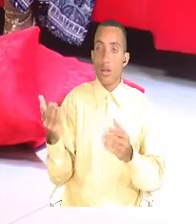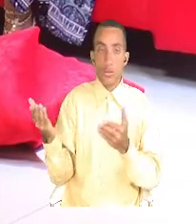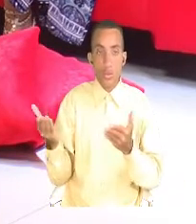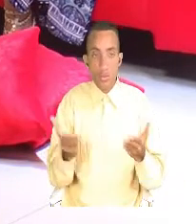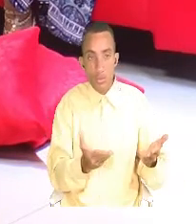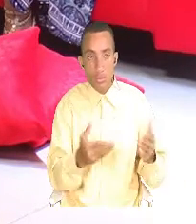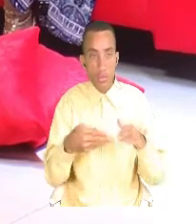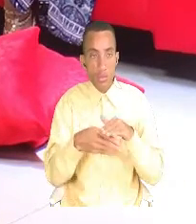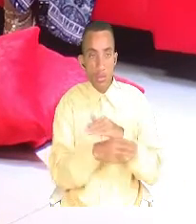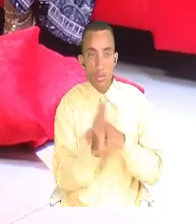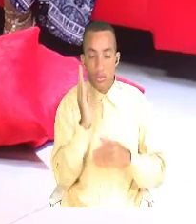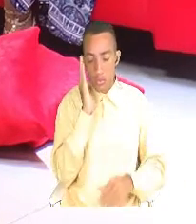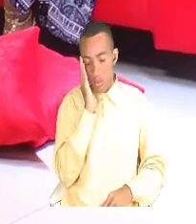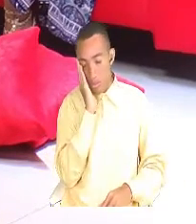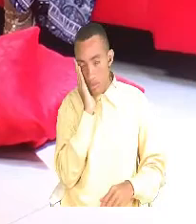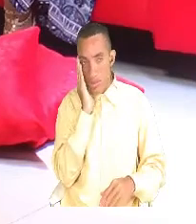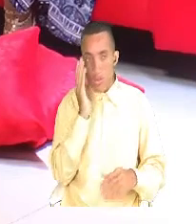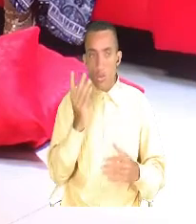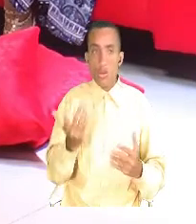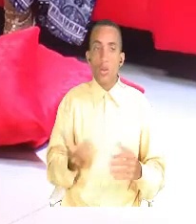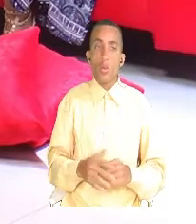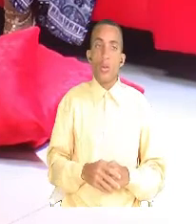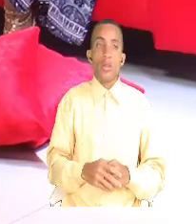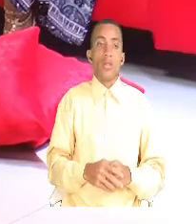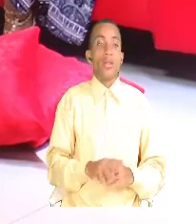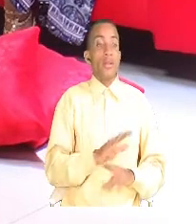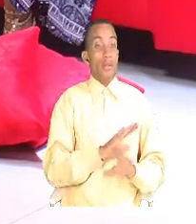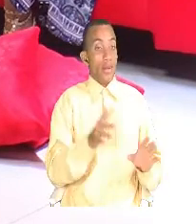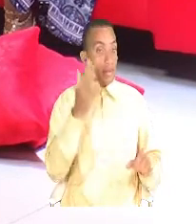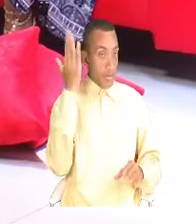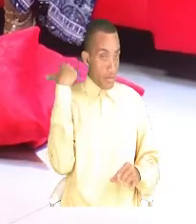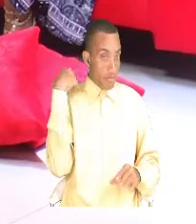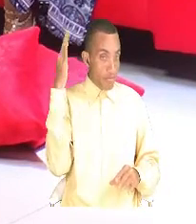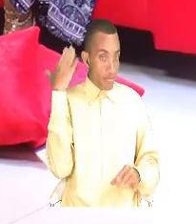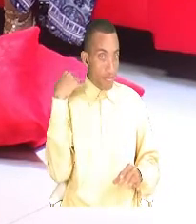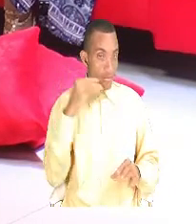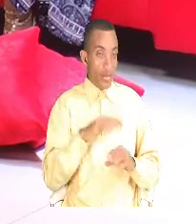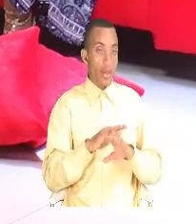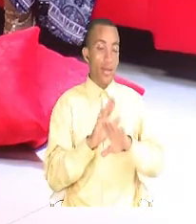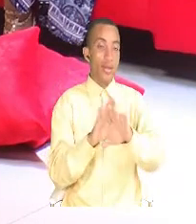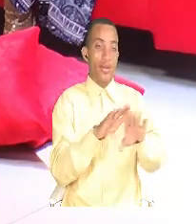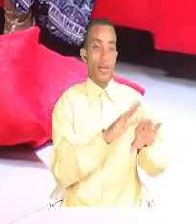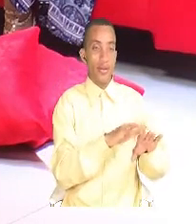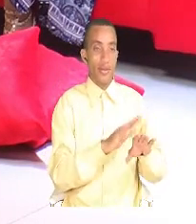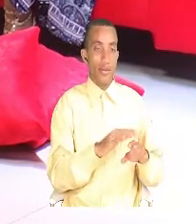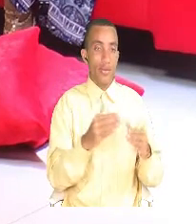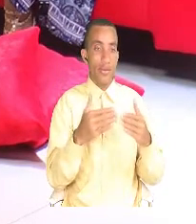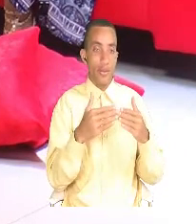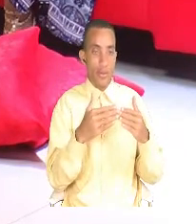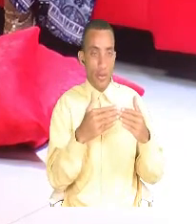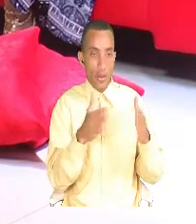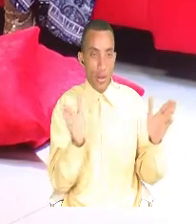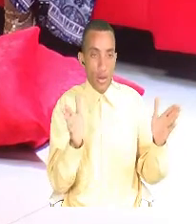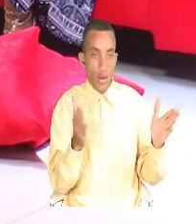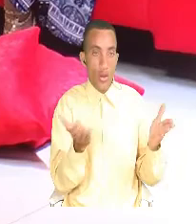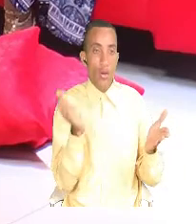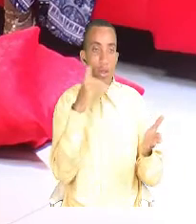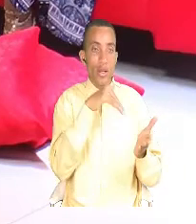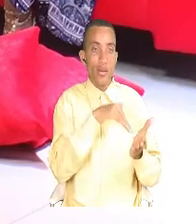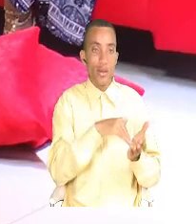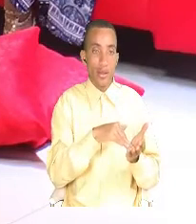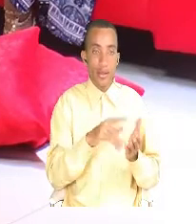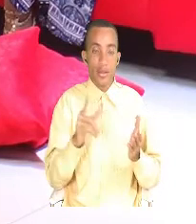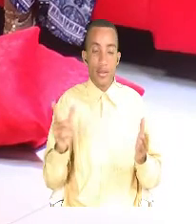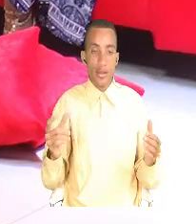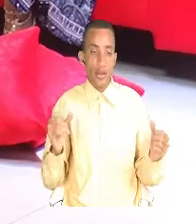Milenio. Cuéntenoslo usted. Así es, bueno, como ya habíamos la vez pasada, habíamos anunciado la apertura nuevamente del spa del hotel, pues